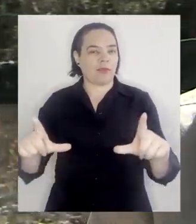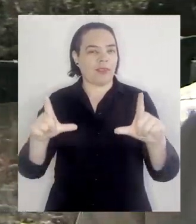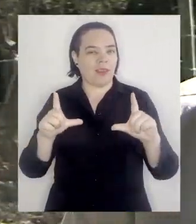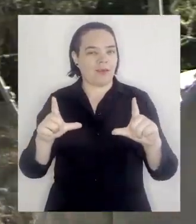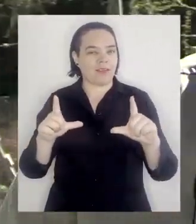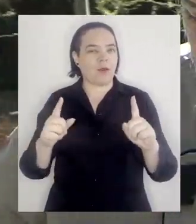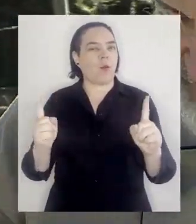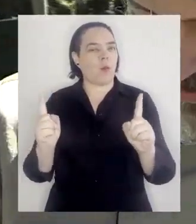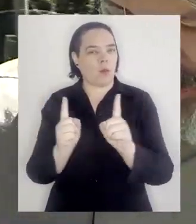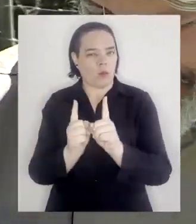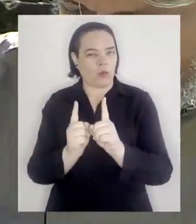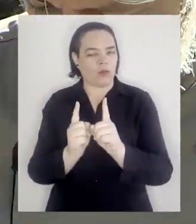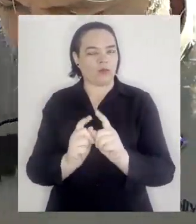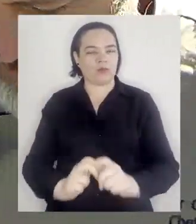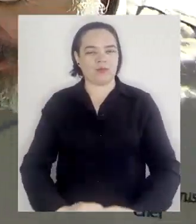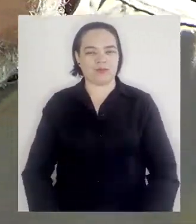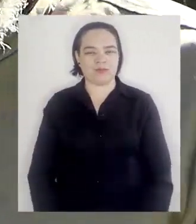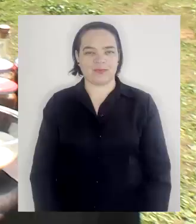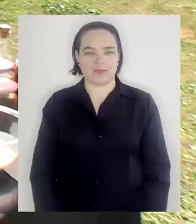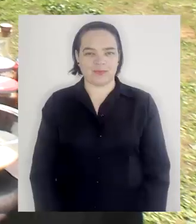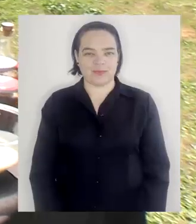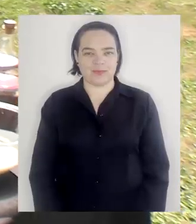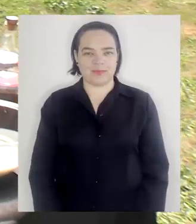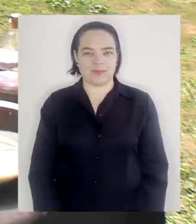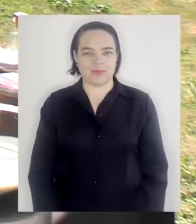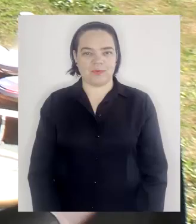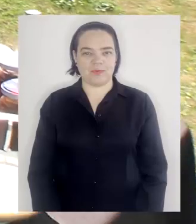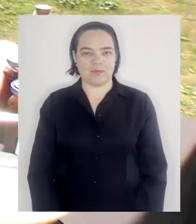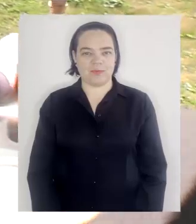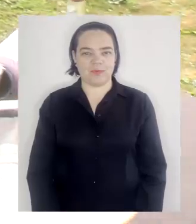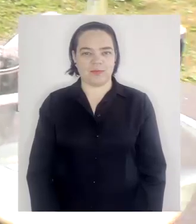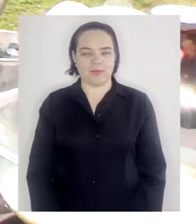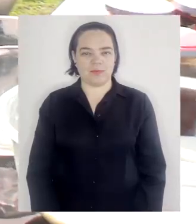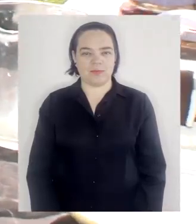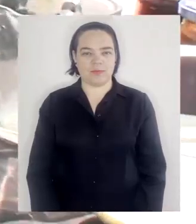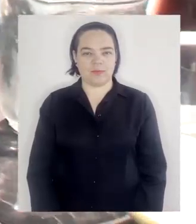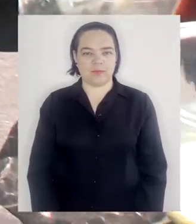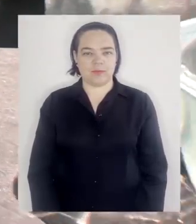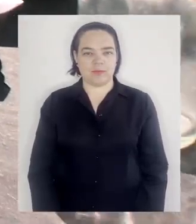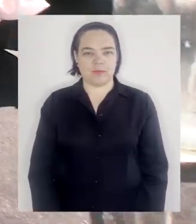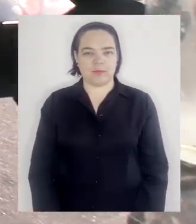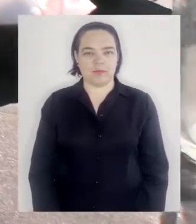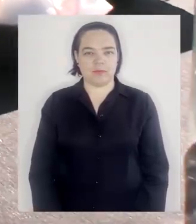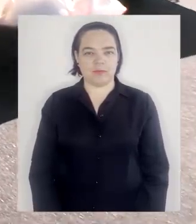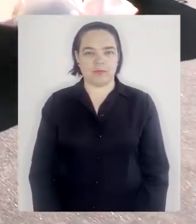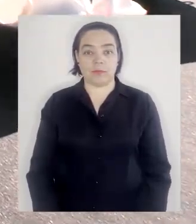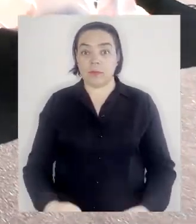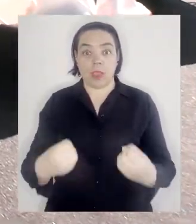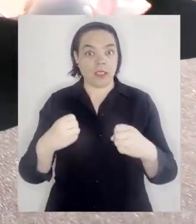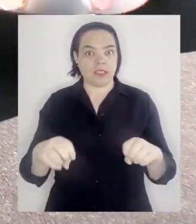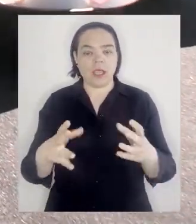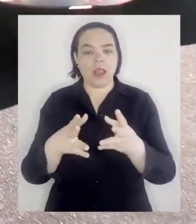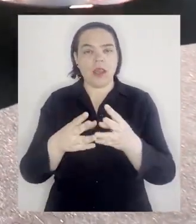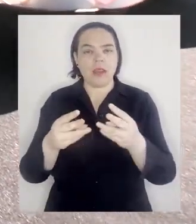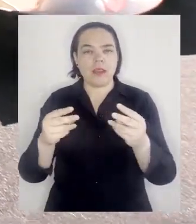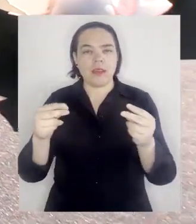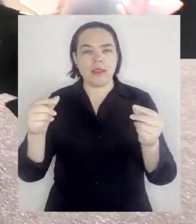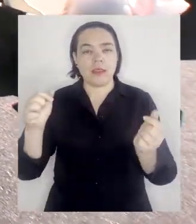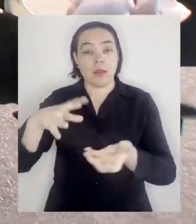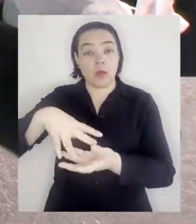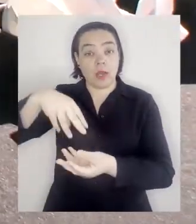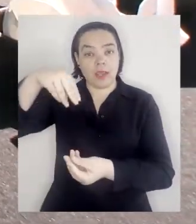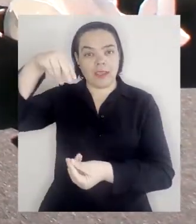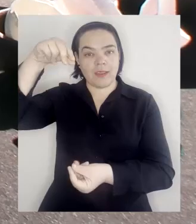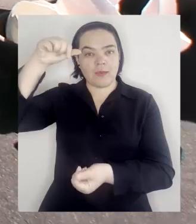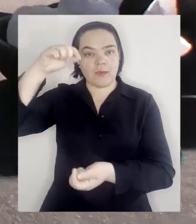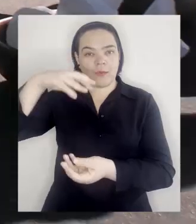restringido. Exactamente. Mira, ¿ve? Una vez que está bien reposada, cero grumo. Bien líquida, cero grumo.